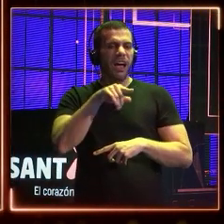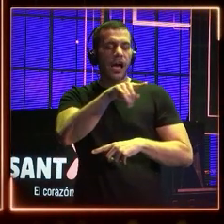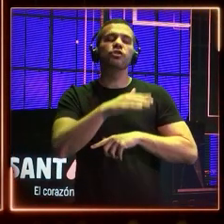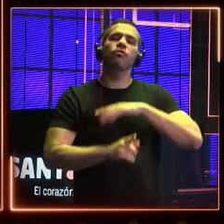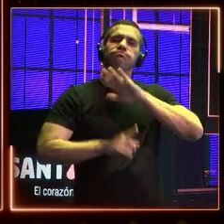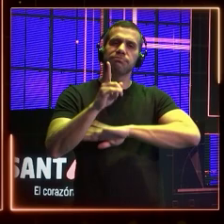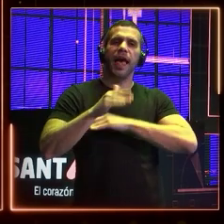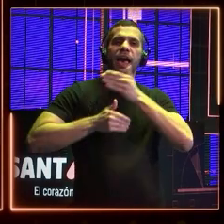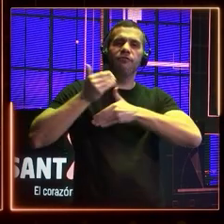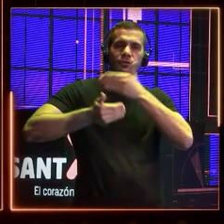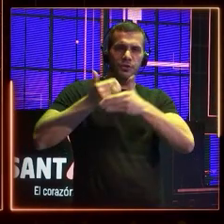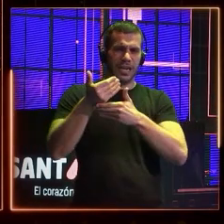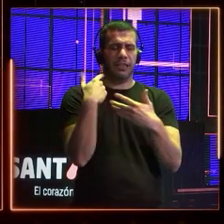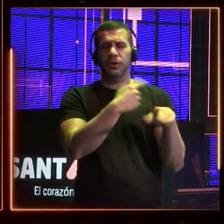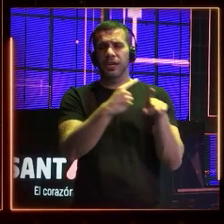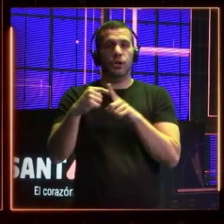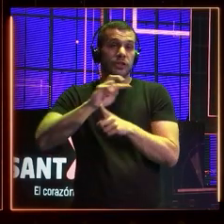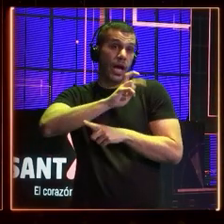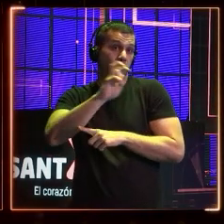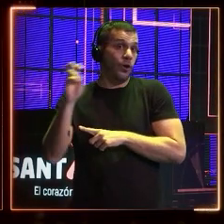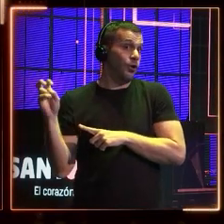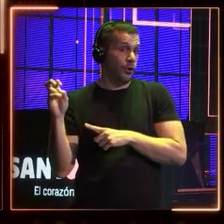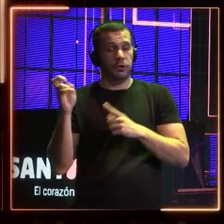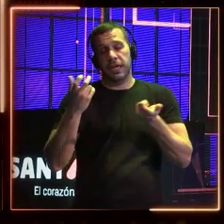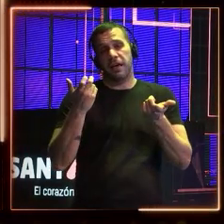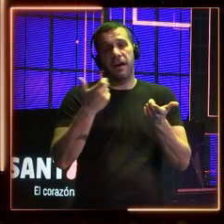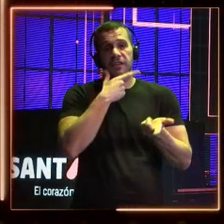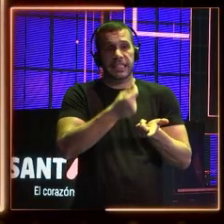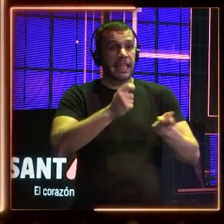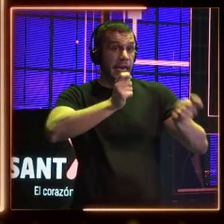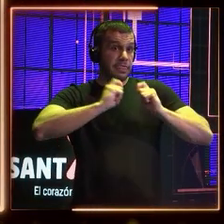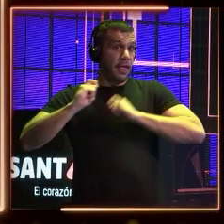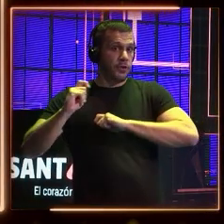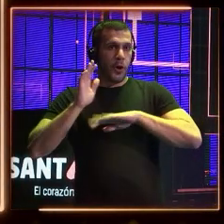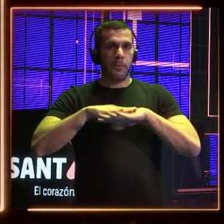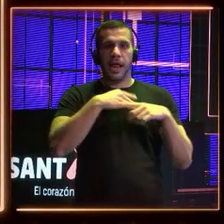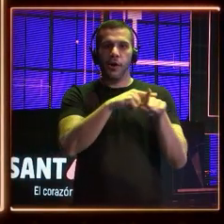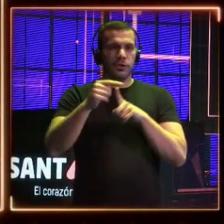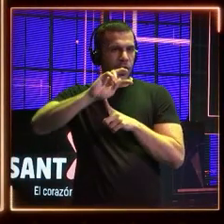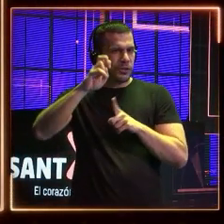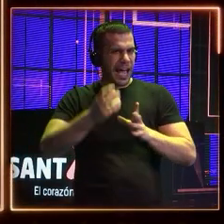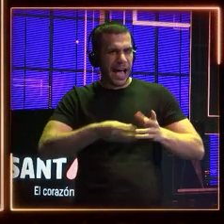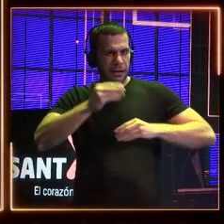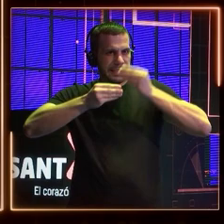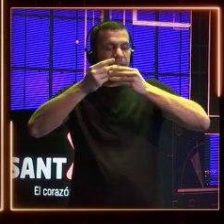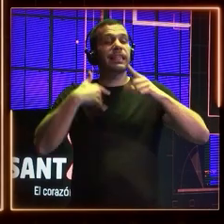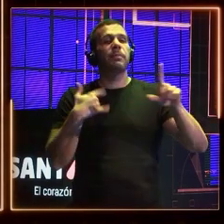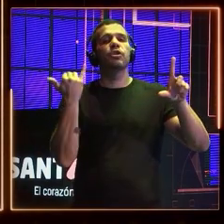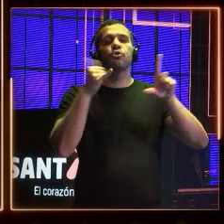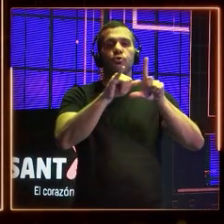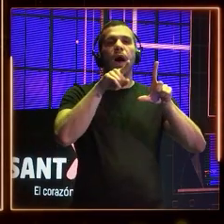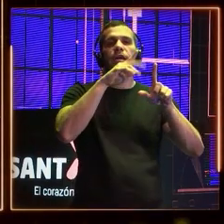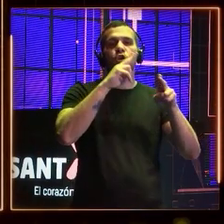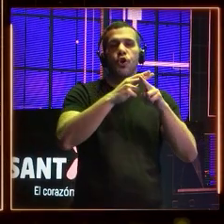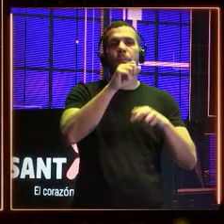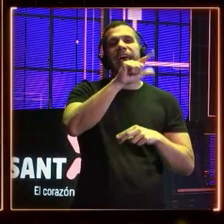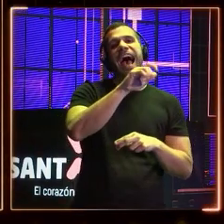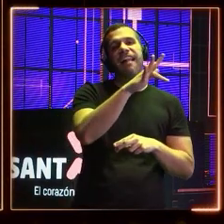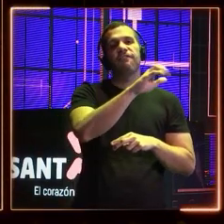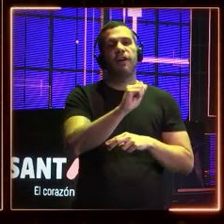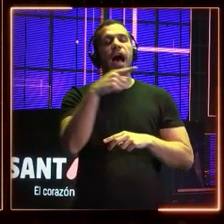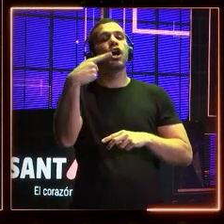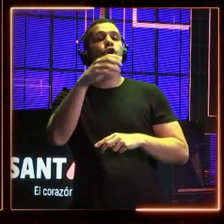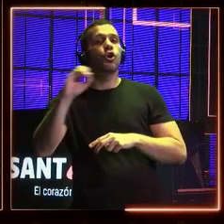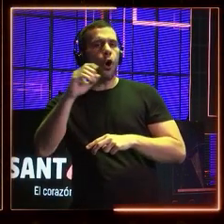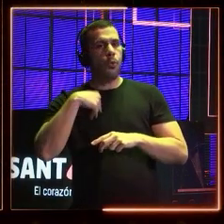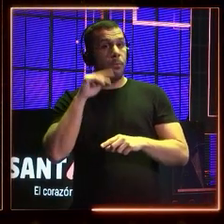permitiendo muchas otras cosas os animo hay una película muy breve un documental dentro de YouTube que se llama Alpha Go para que podáis ver qué es